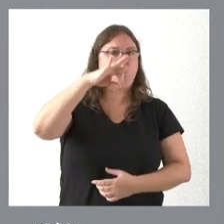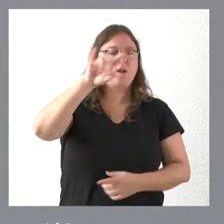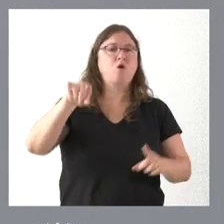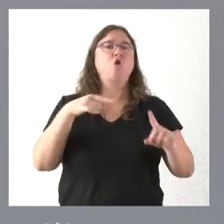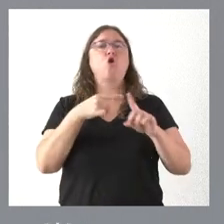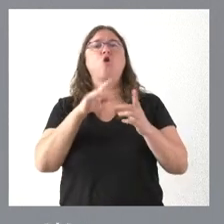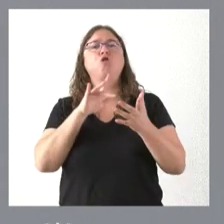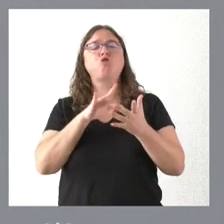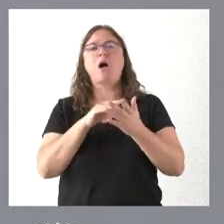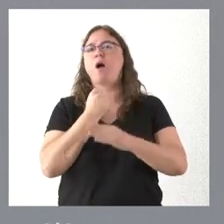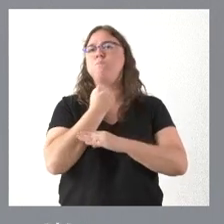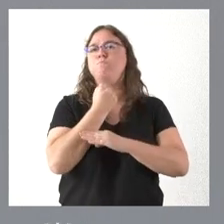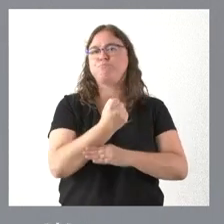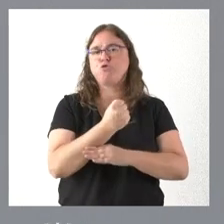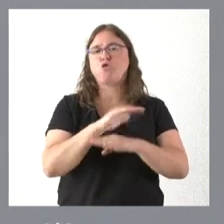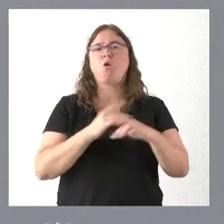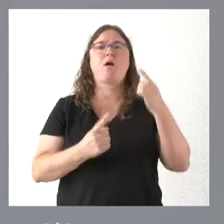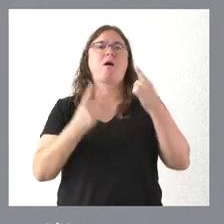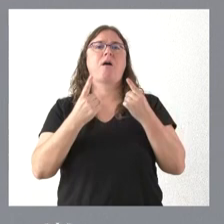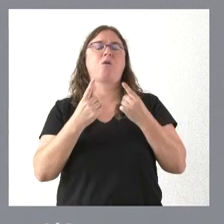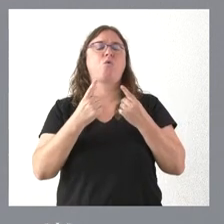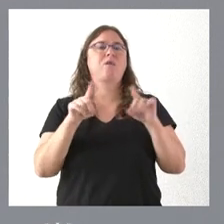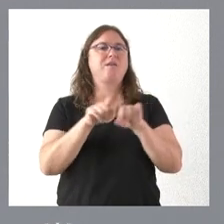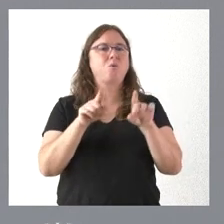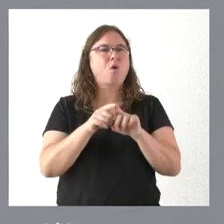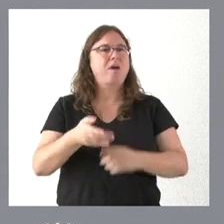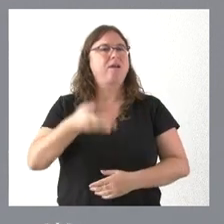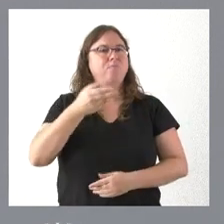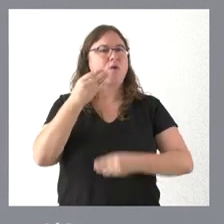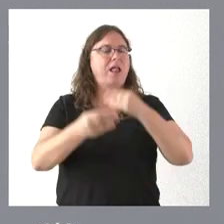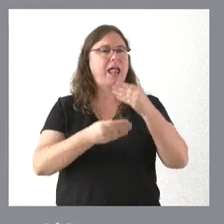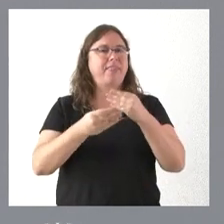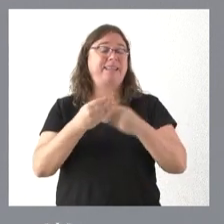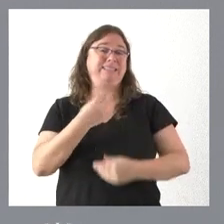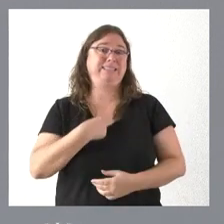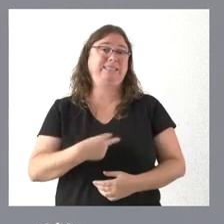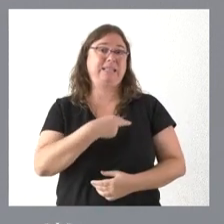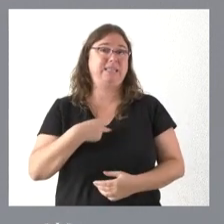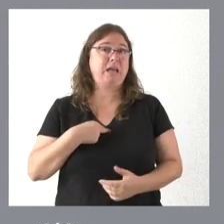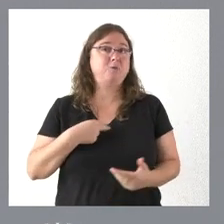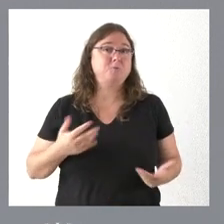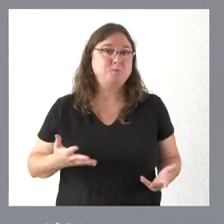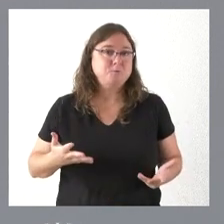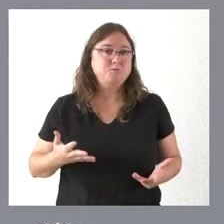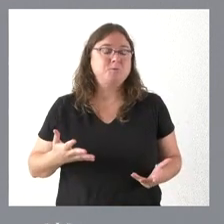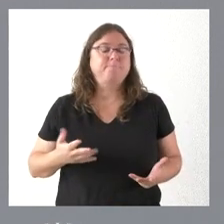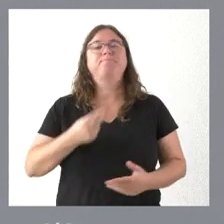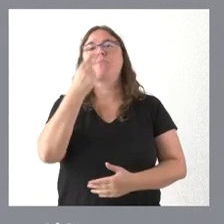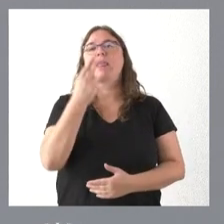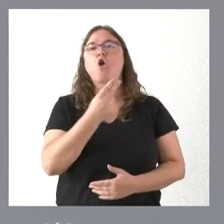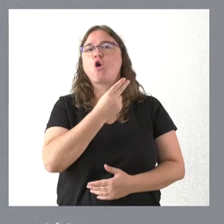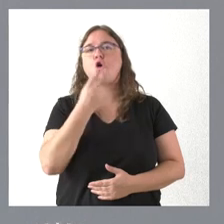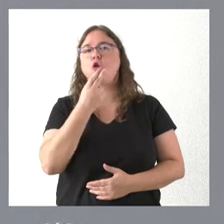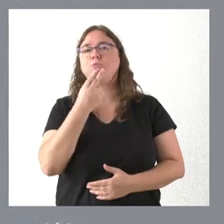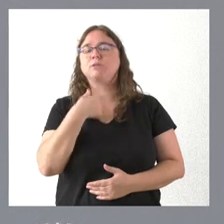encuentre el refuerzo con alguna sede de la importancia que pudiera ser Santiago de Compostela el compromiso con